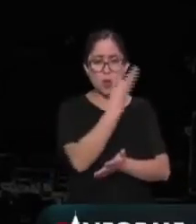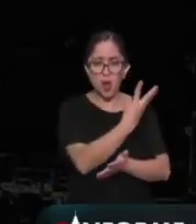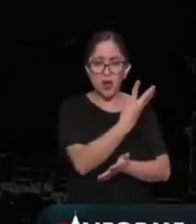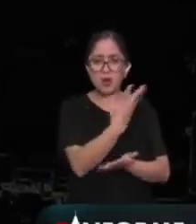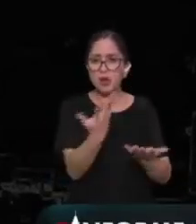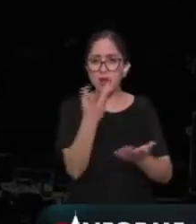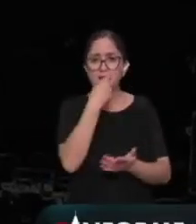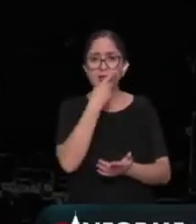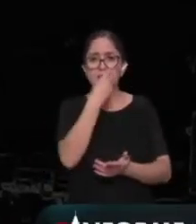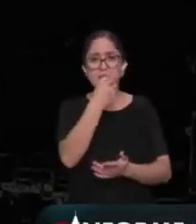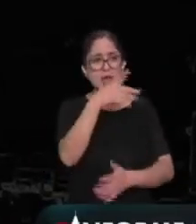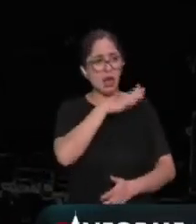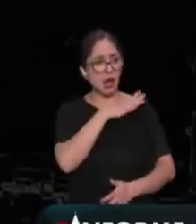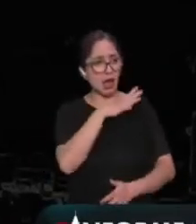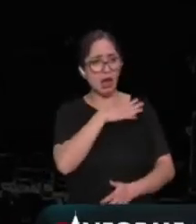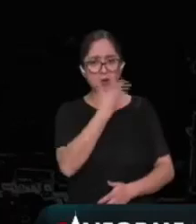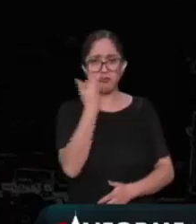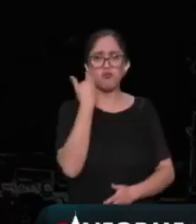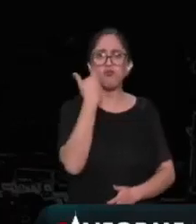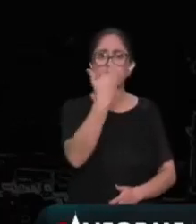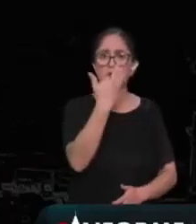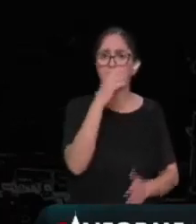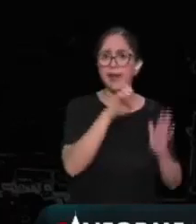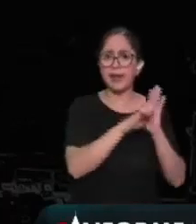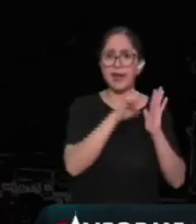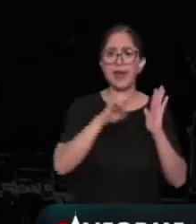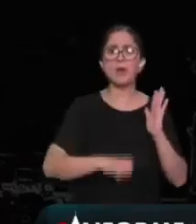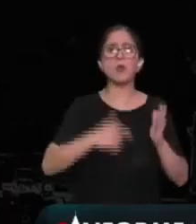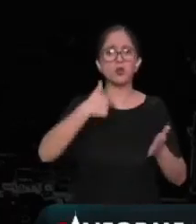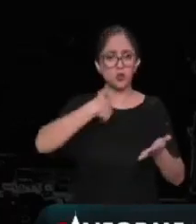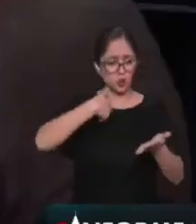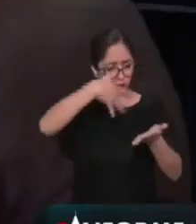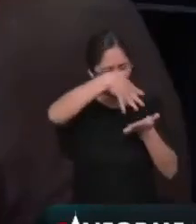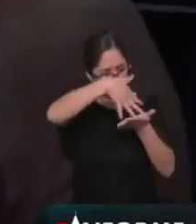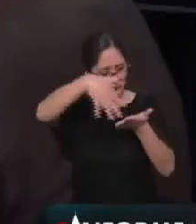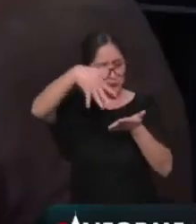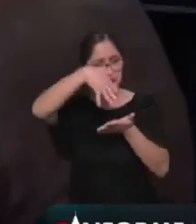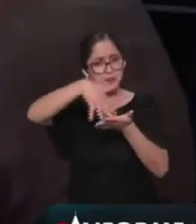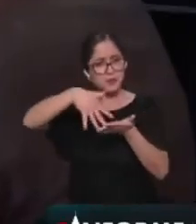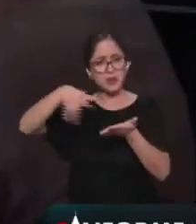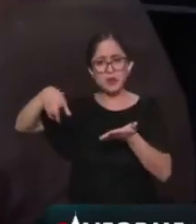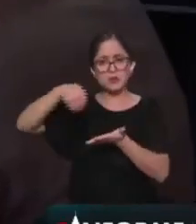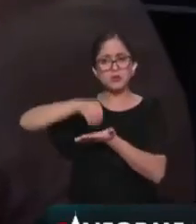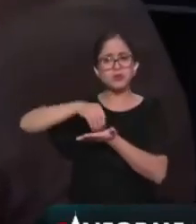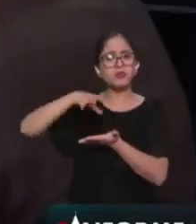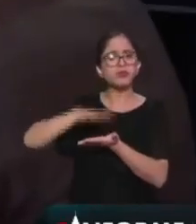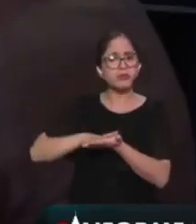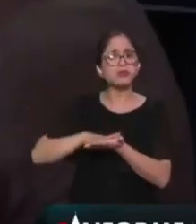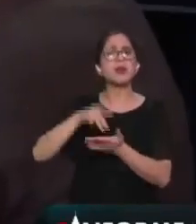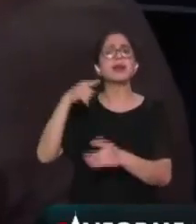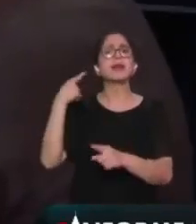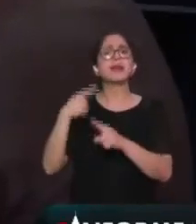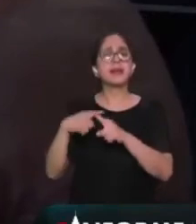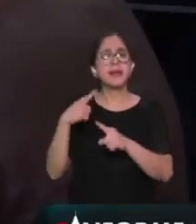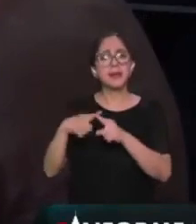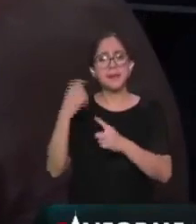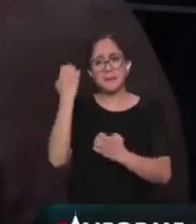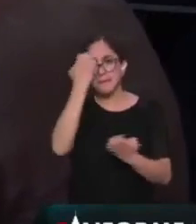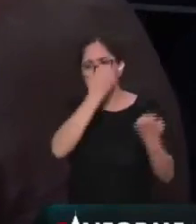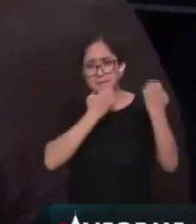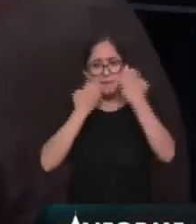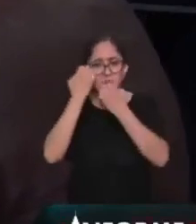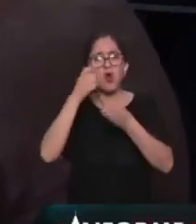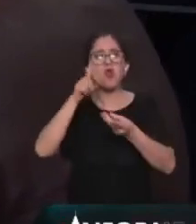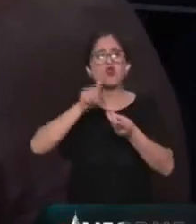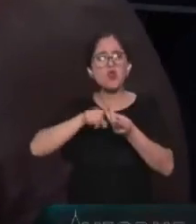está el ejemplo, ¿no? De que se dice, no. Yo leí esa sentencia y, por ejemplo, lo que les platico fue una pericial que se hizo en la coladera del